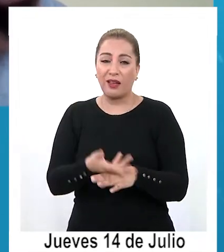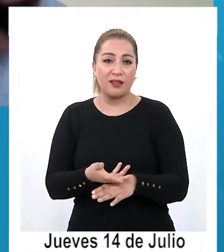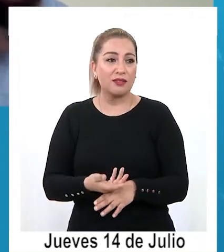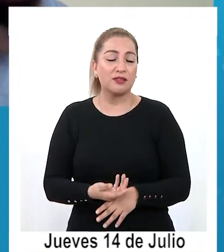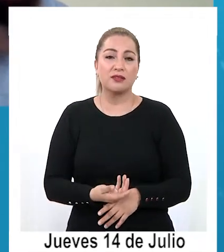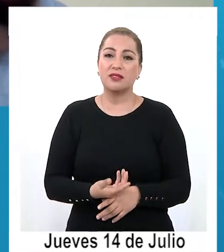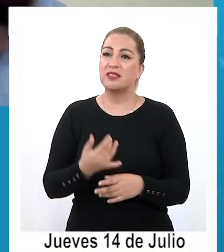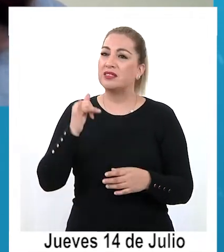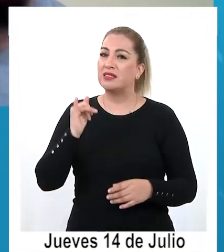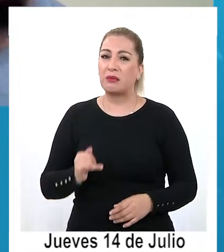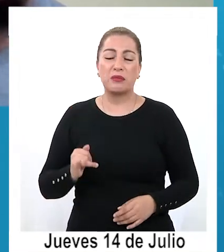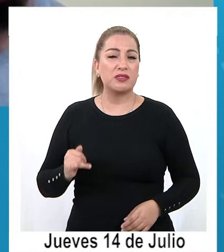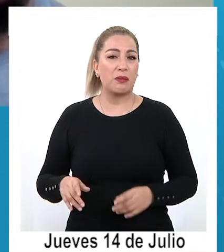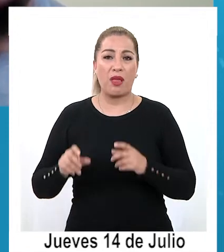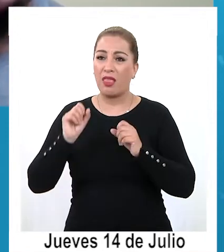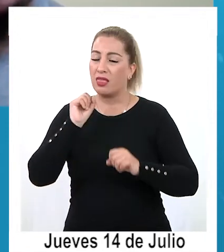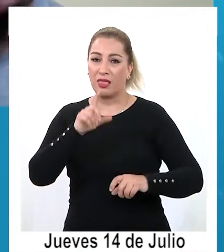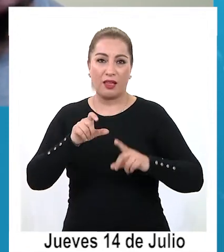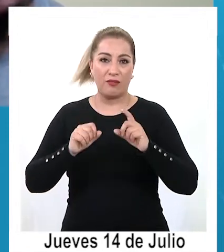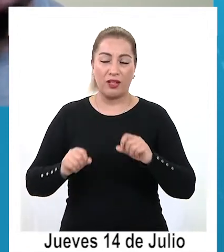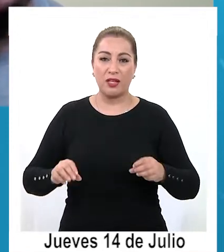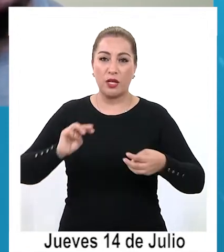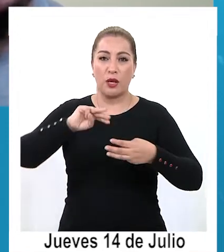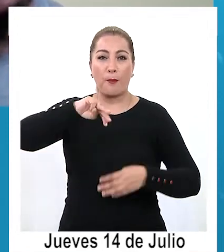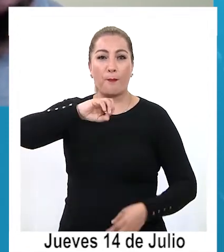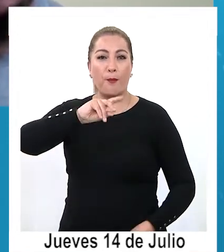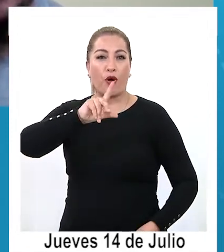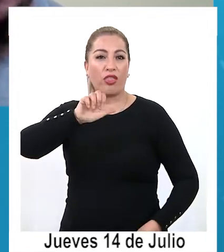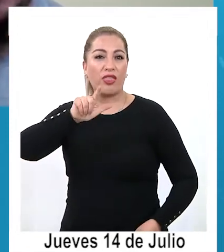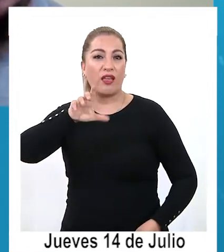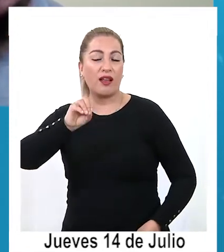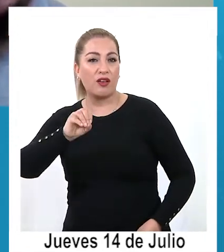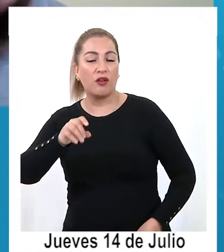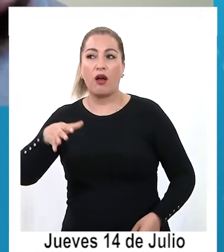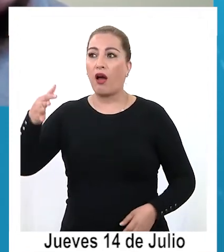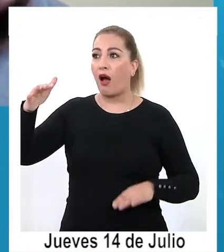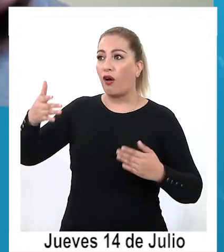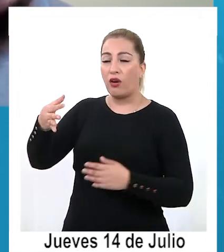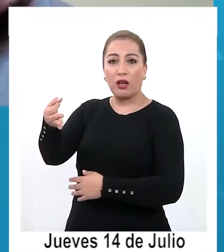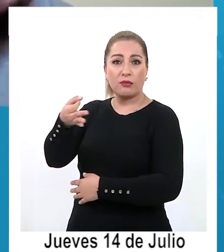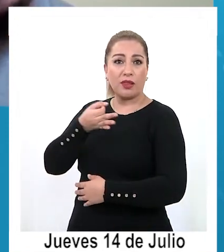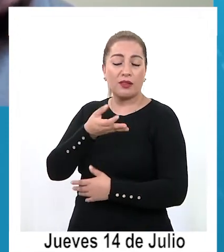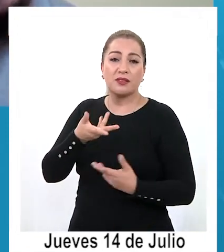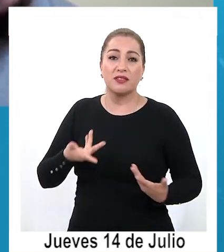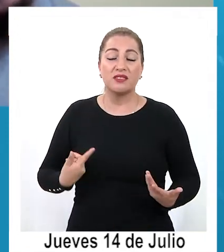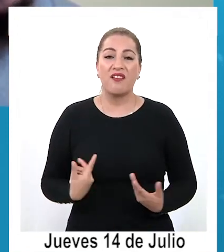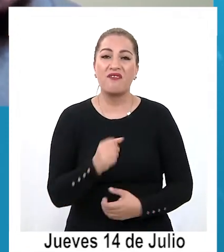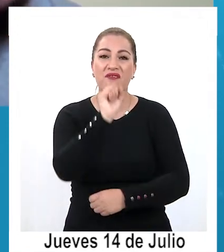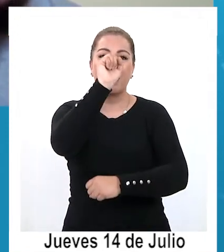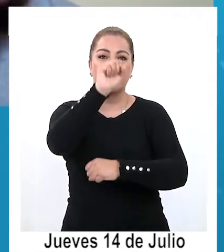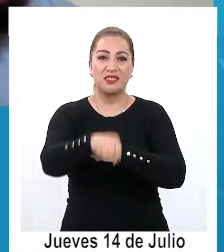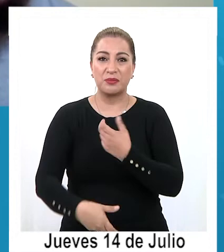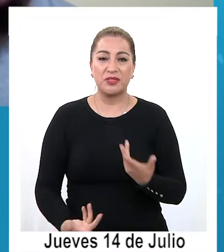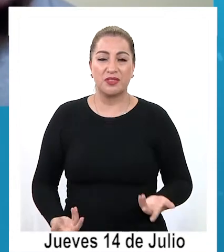una defensa férrea de este modelo constitucional nos viene a decir que va a